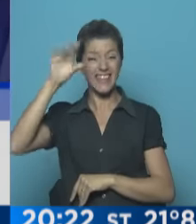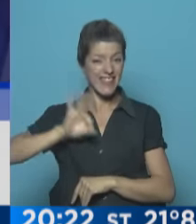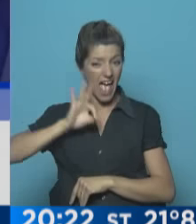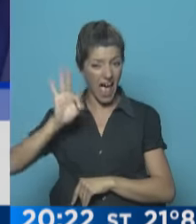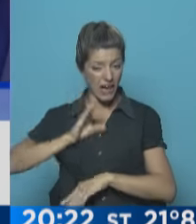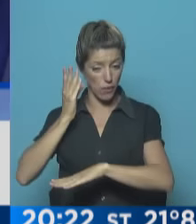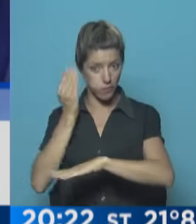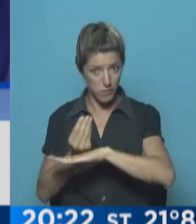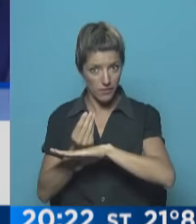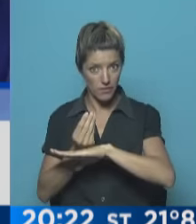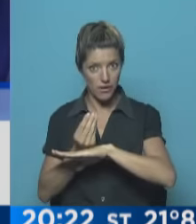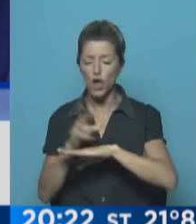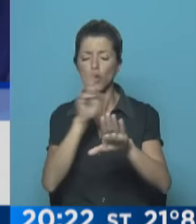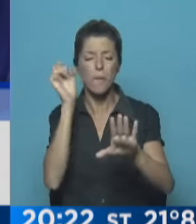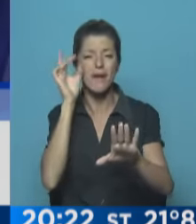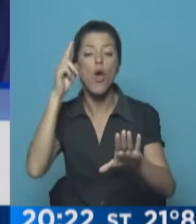cargo.